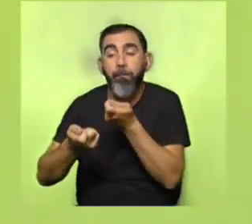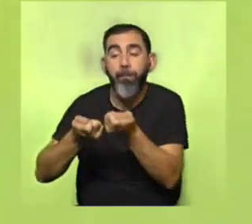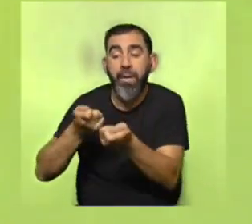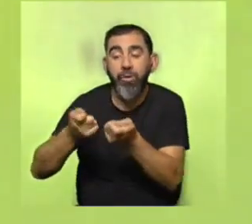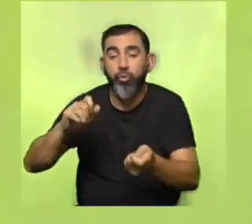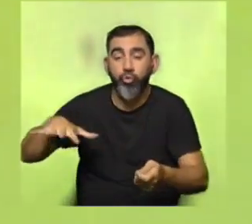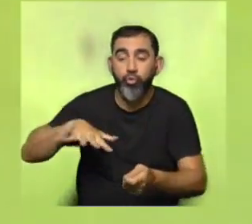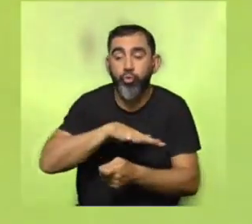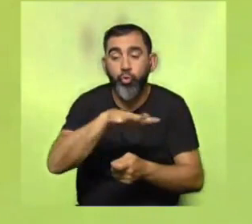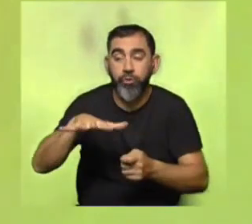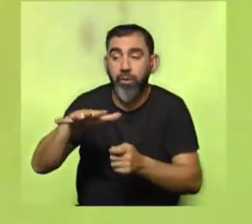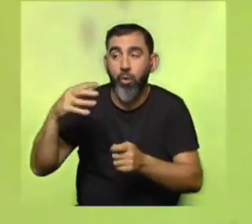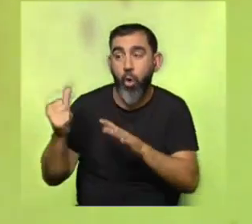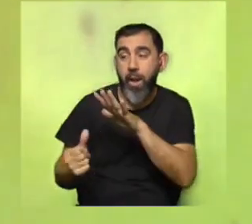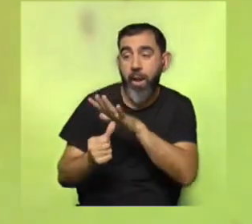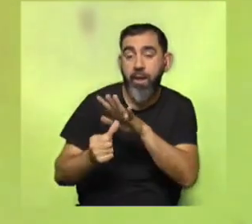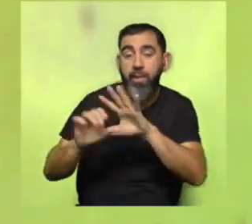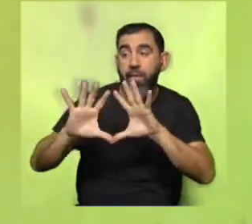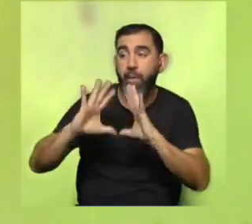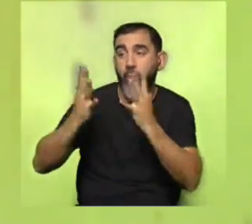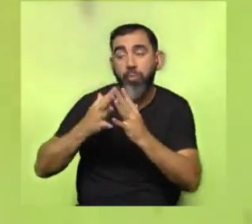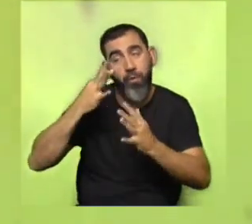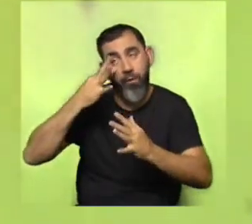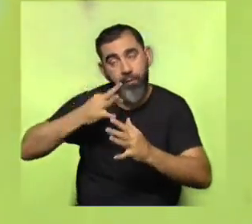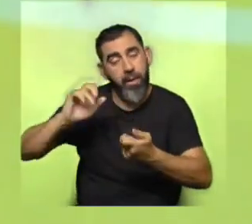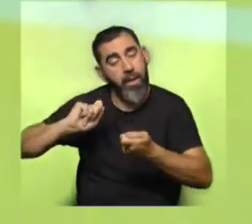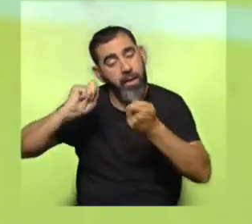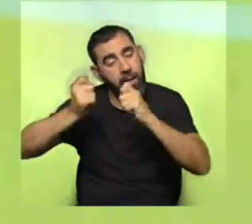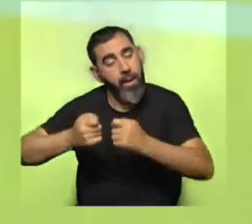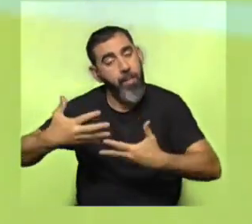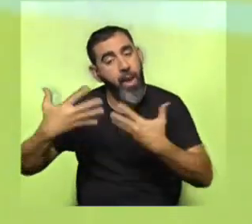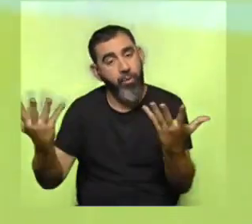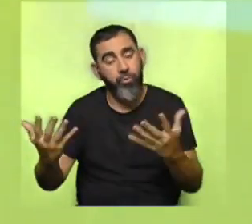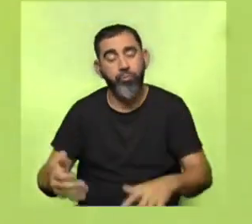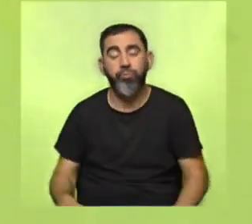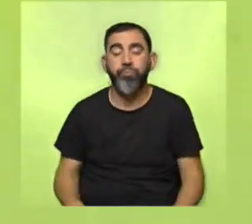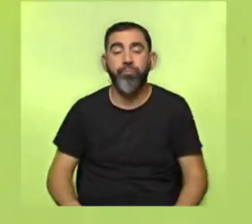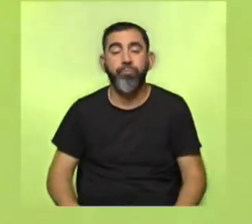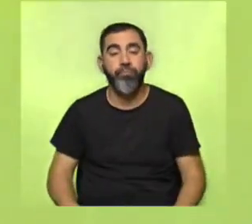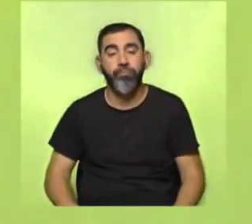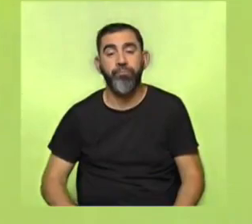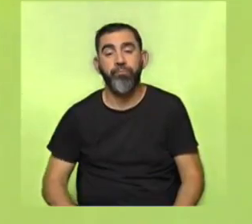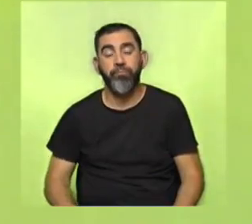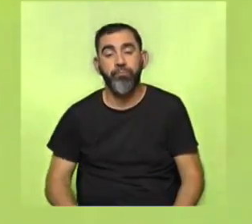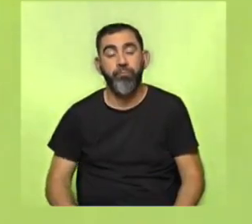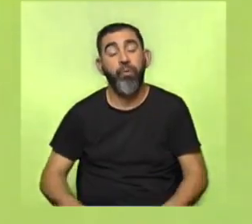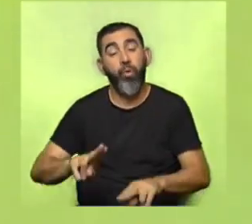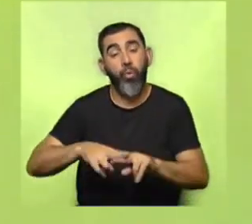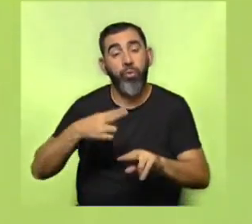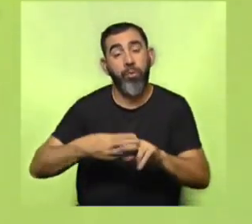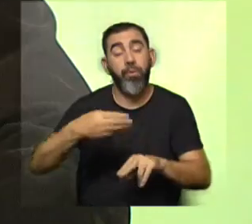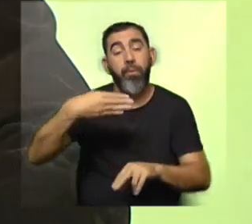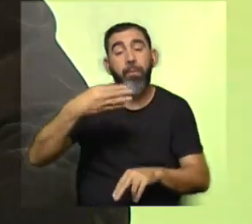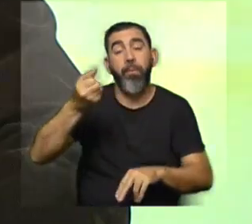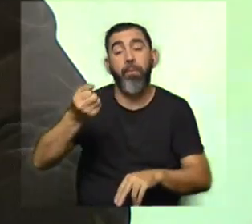motive a que los tomadores de decisiones empiecen a tomarse el tema un poco más en serio. Y estoy hablando a escala planetaria, no a escala país. Una vez más, Marcelo Barreiro,